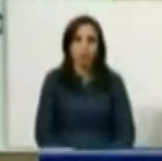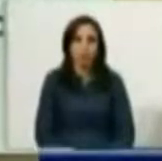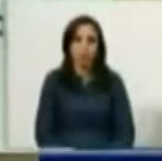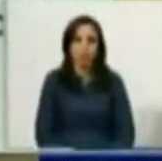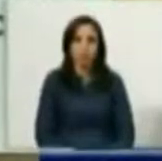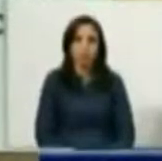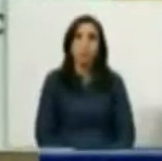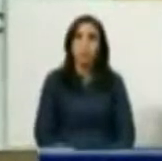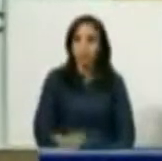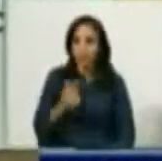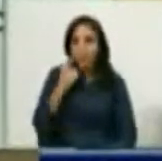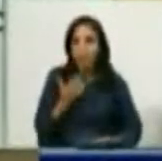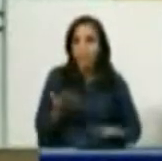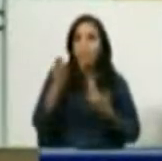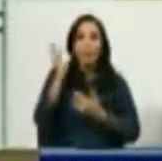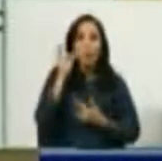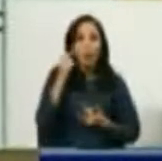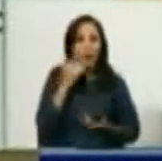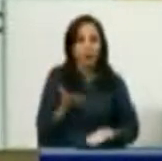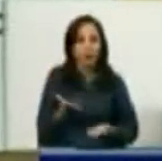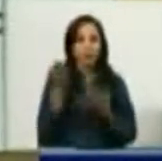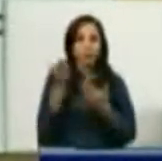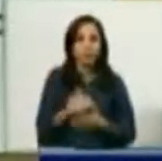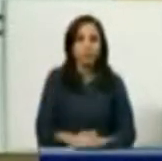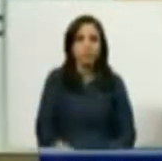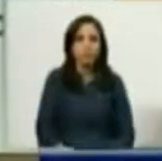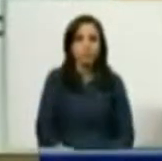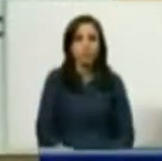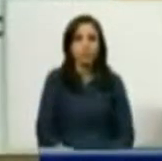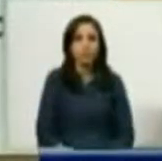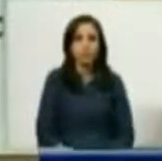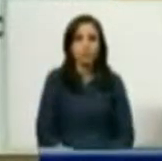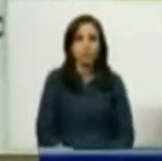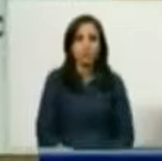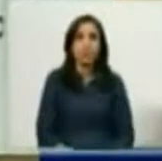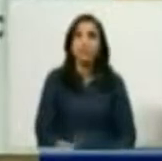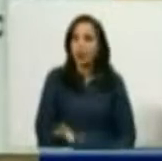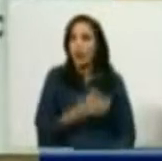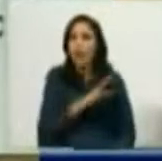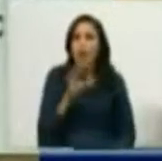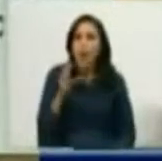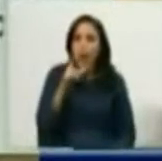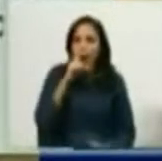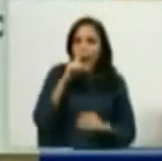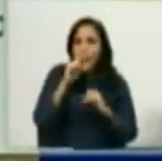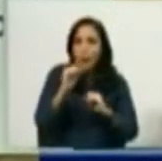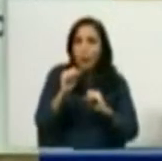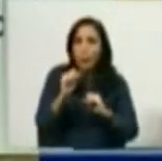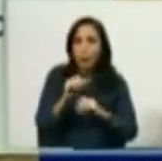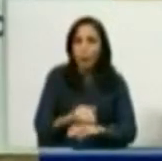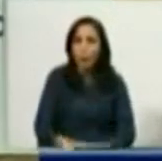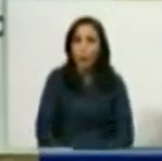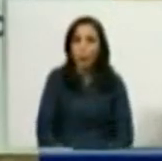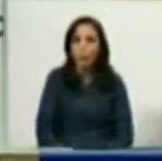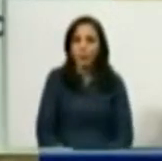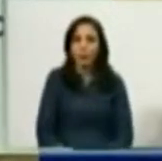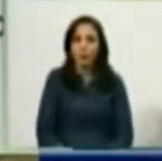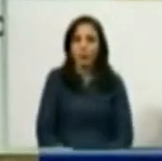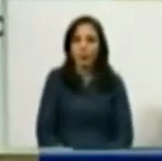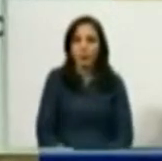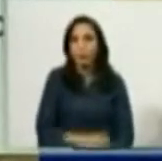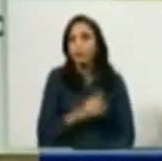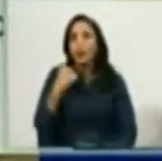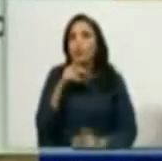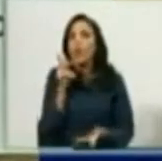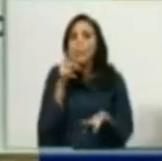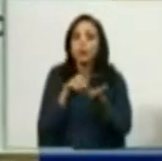la señora Ni tú Pérez Leal pero ni tu pelo es ozuna maduro no asiste al acto de toma de posesión de López